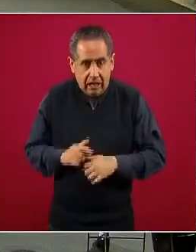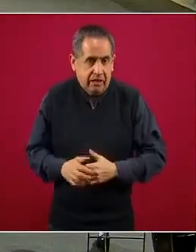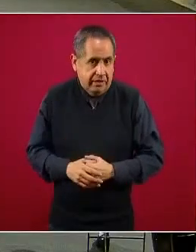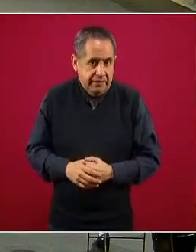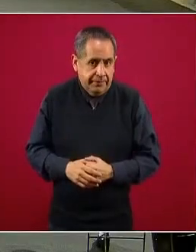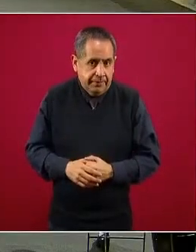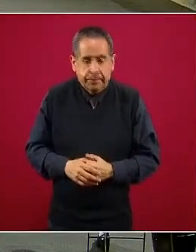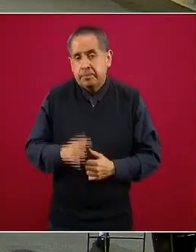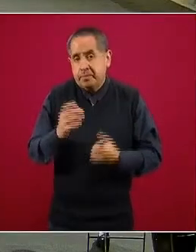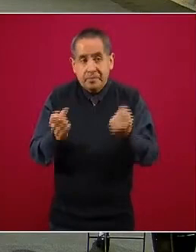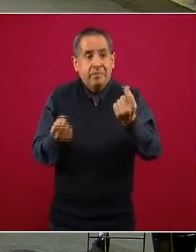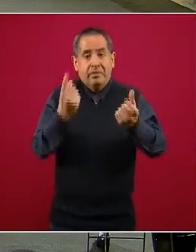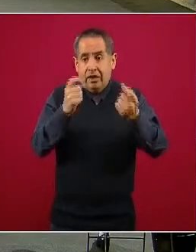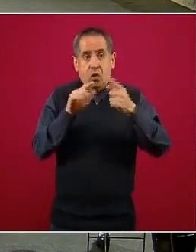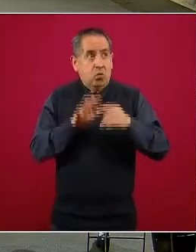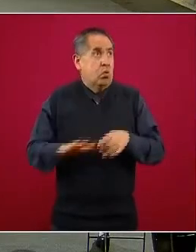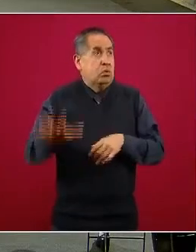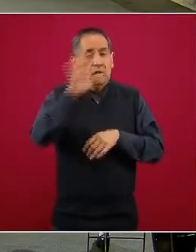Hay estados